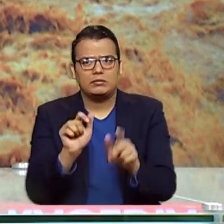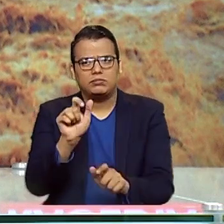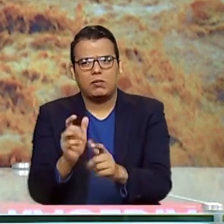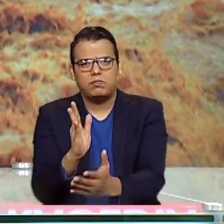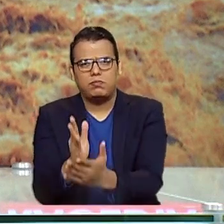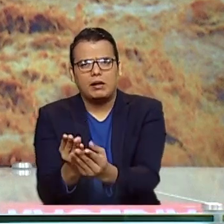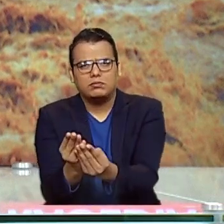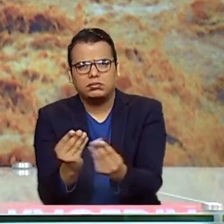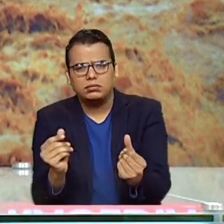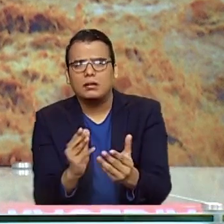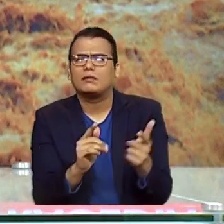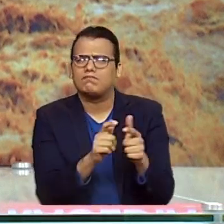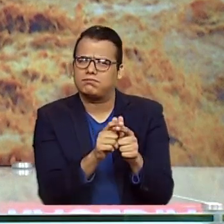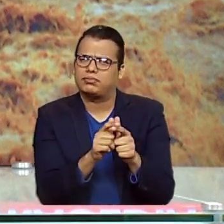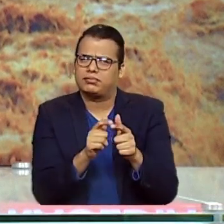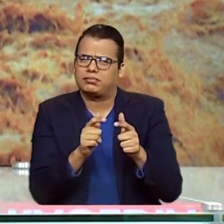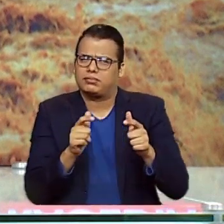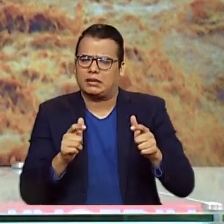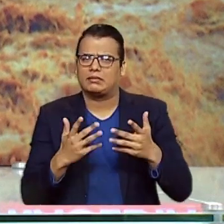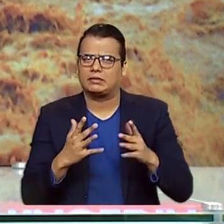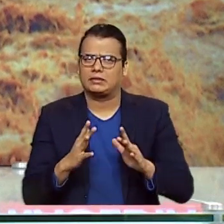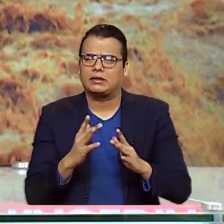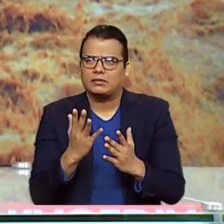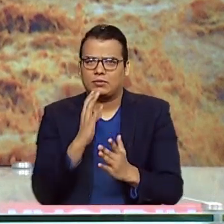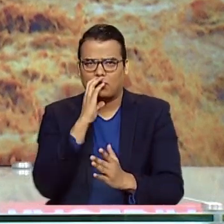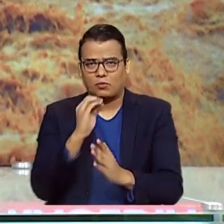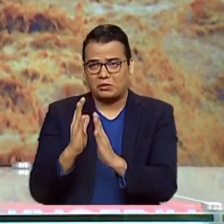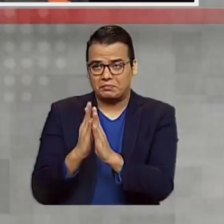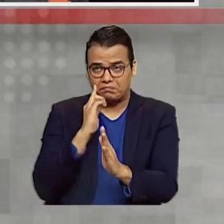Camilo Fajardo tiene más información. Camilo, muy buenas noches.